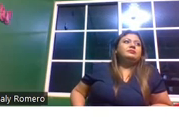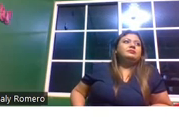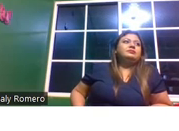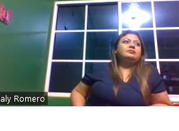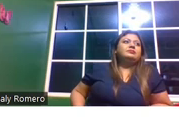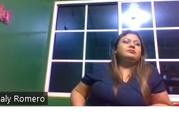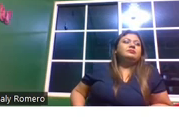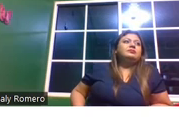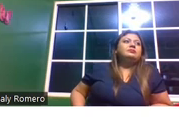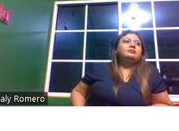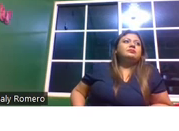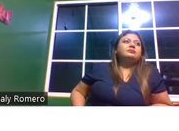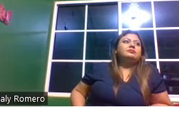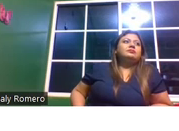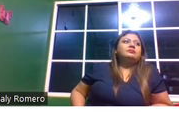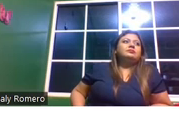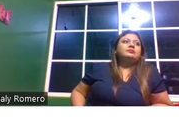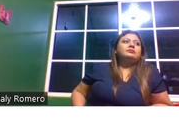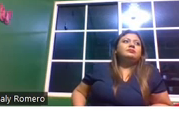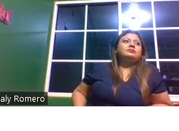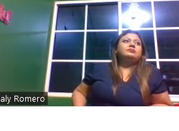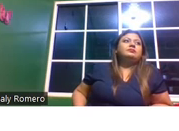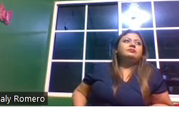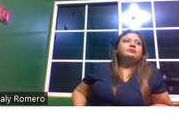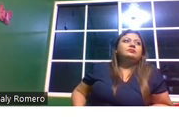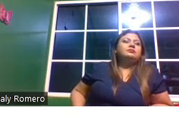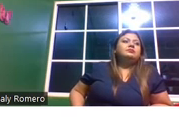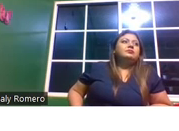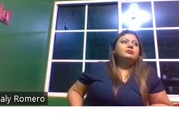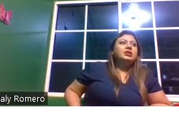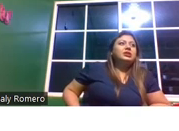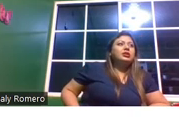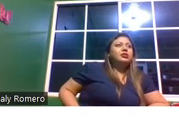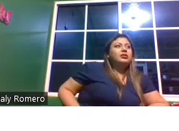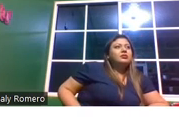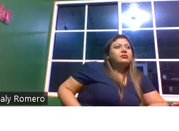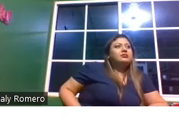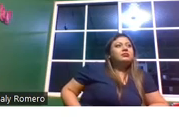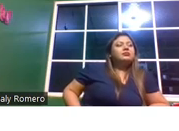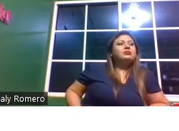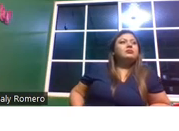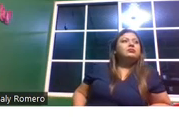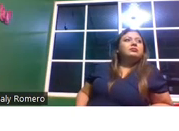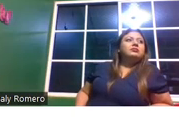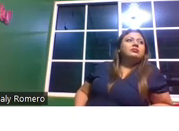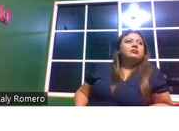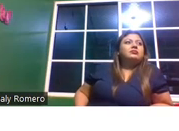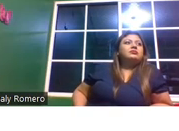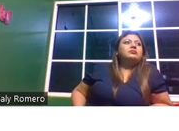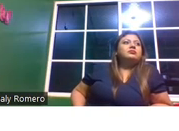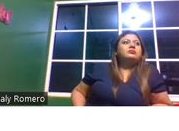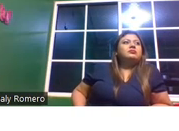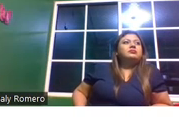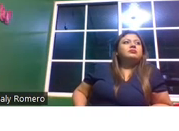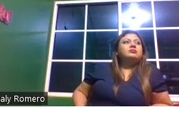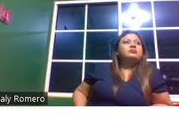producto o servicio con las personas que usted trata, hacemos una valoración métrica de todo aquello